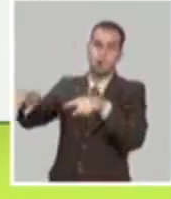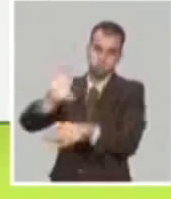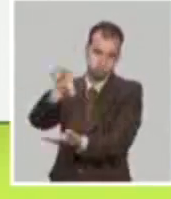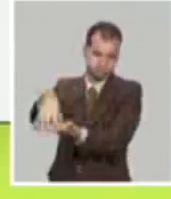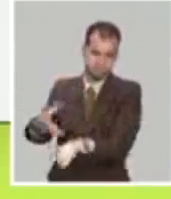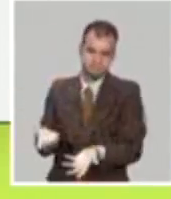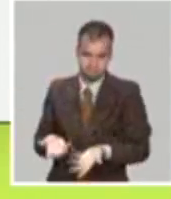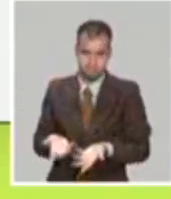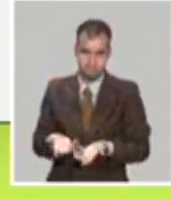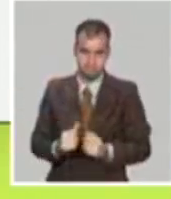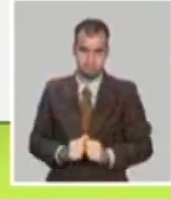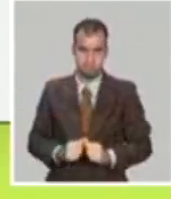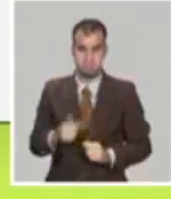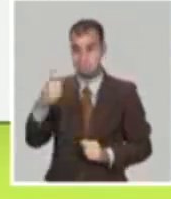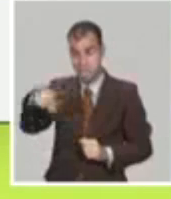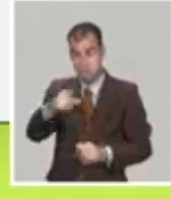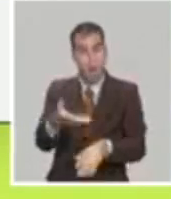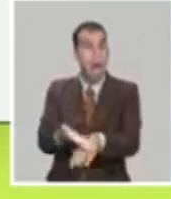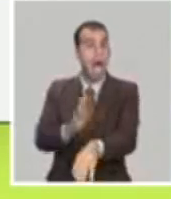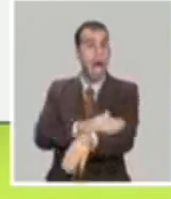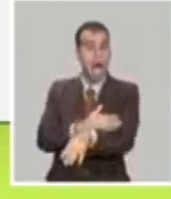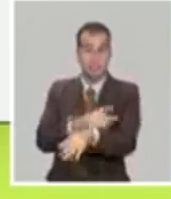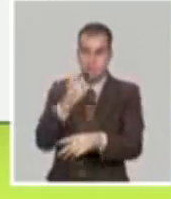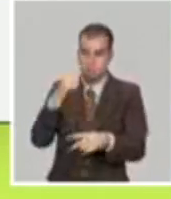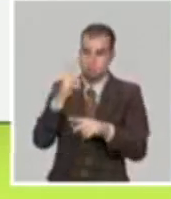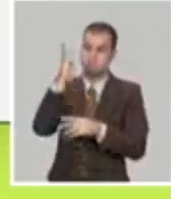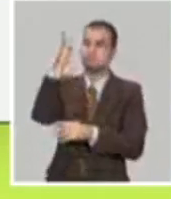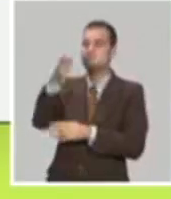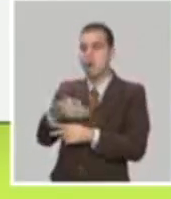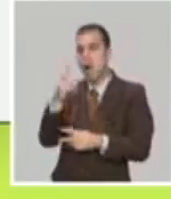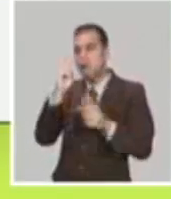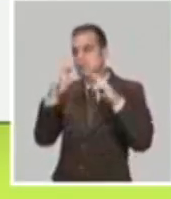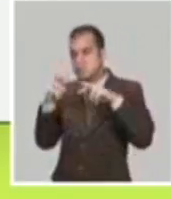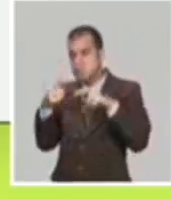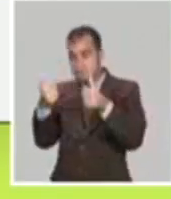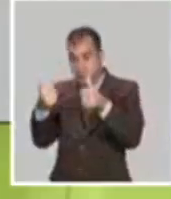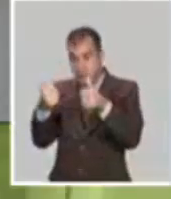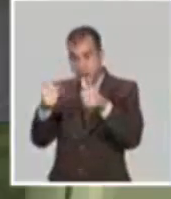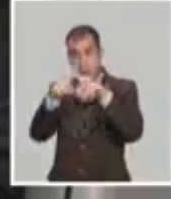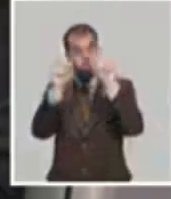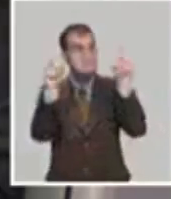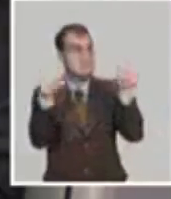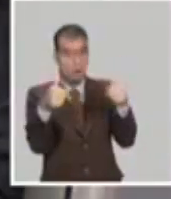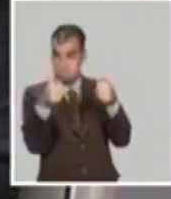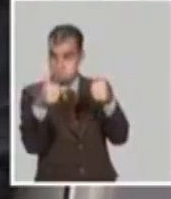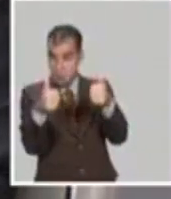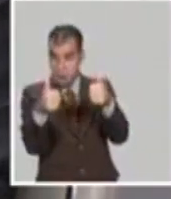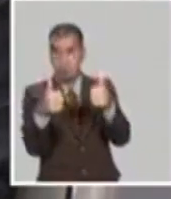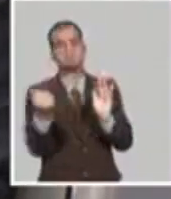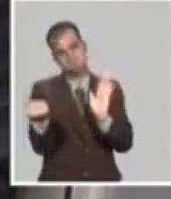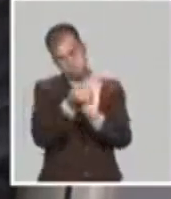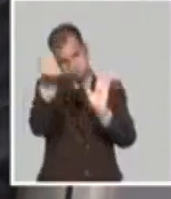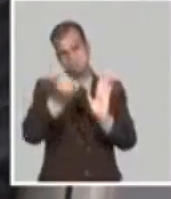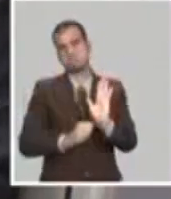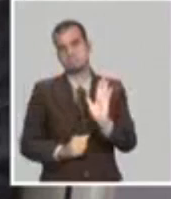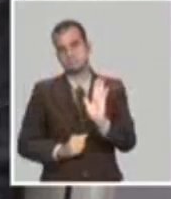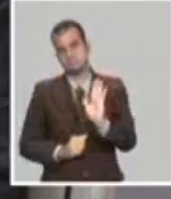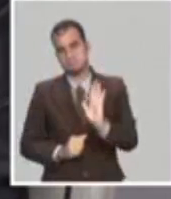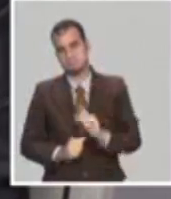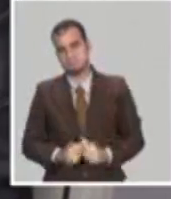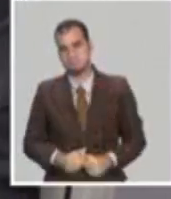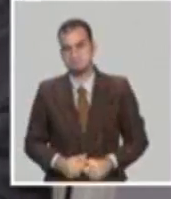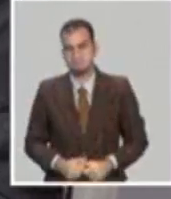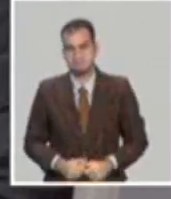Siempre se van a certificar, es decir, ningún lugar se va a improvisar, es decir, son los lugares que hemos escogido, pero los vamos a preparar